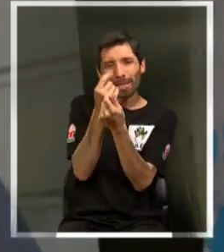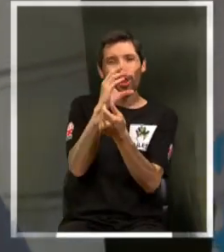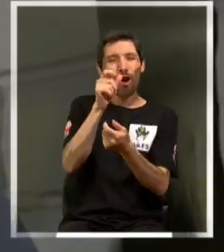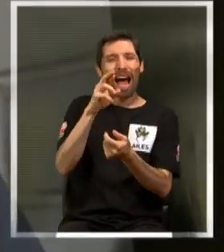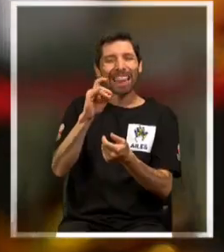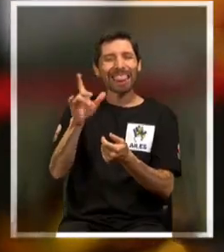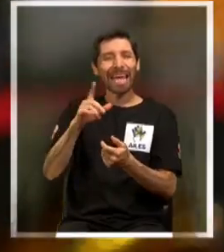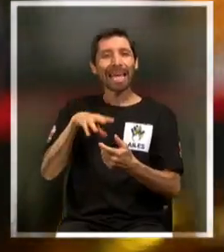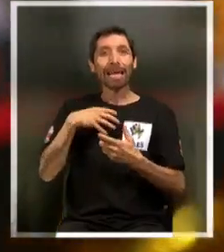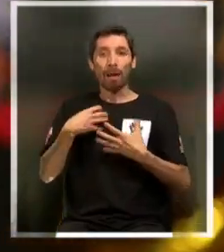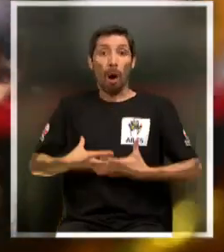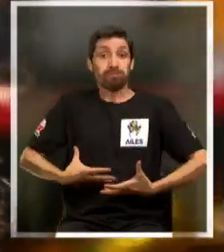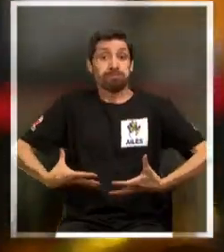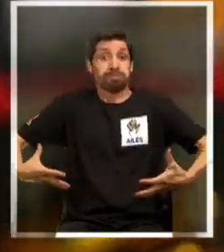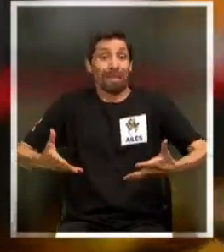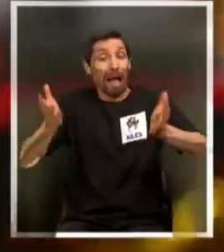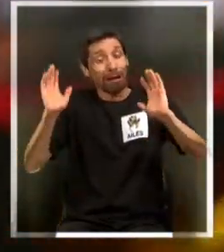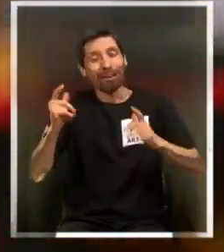¡Gracias!